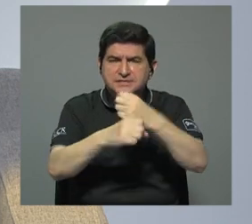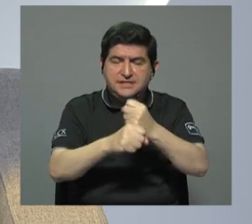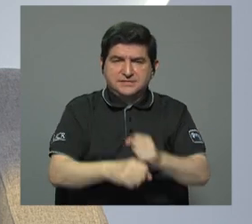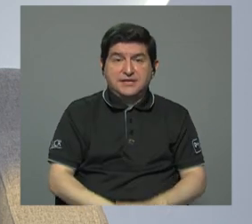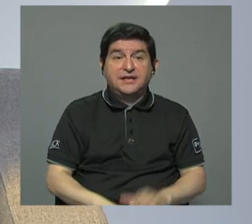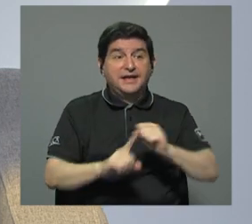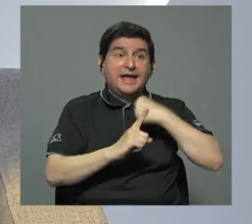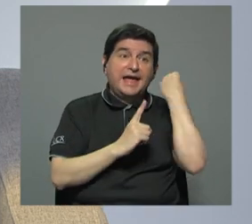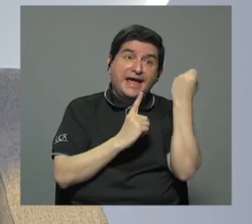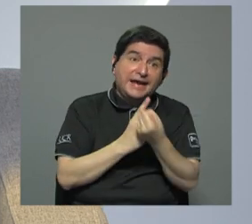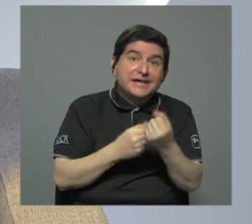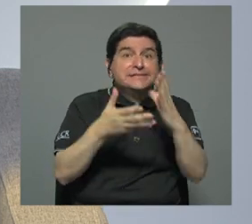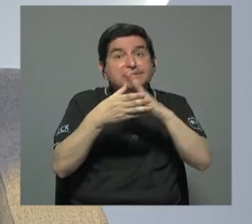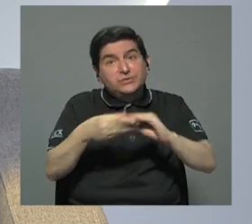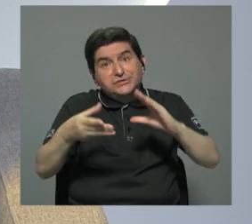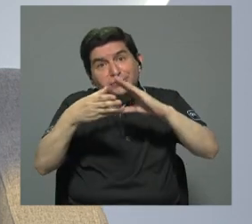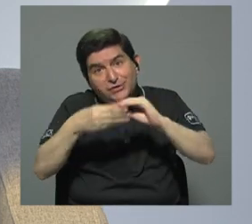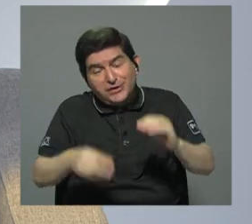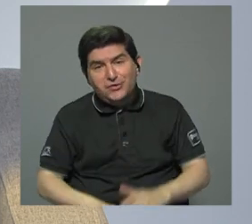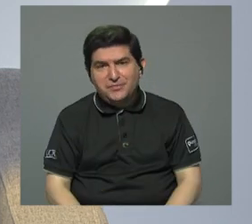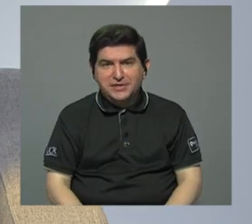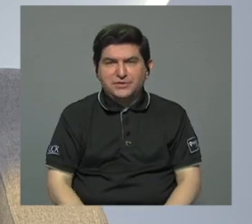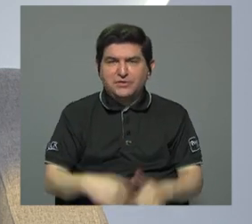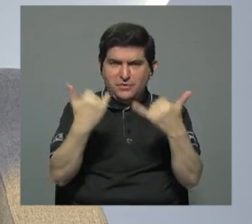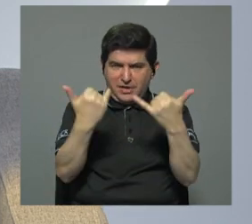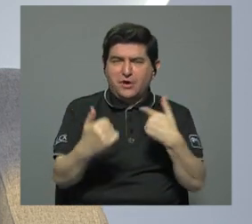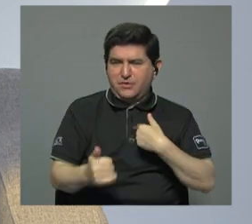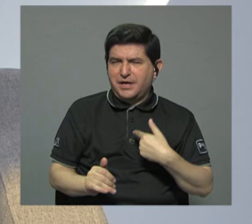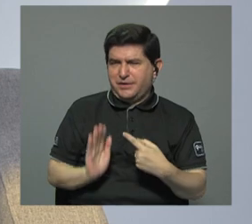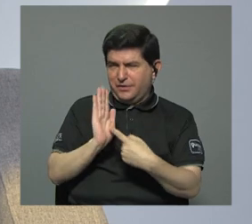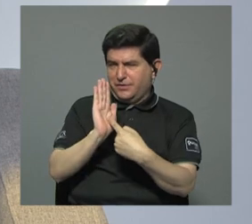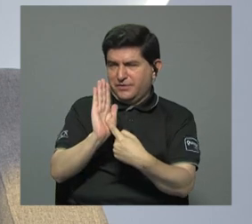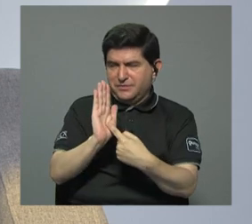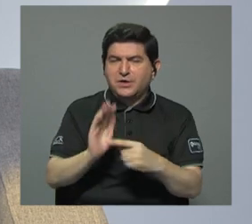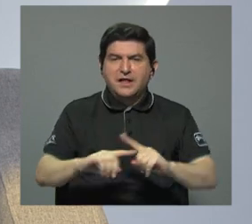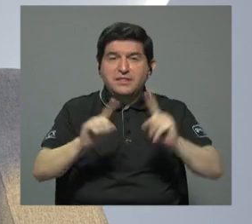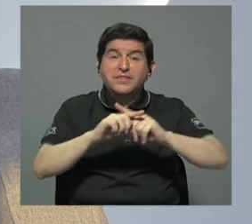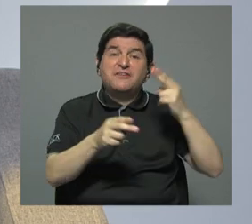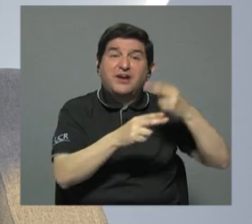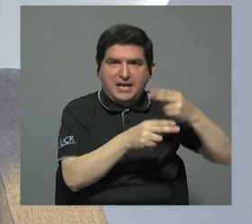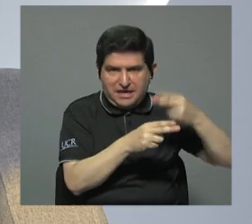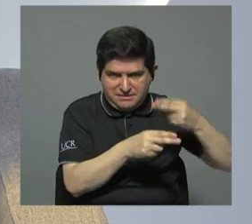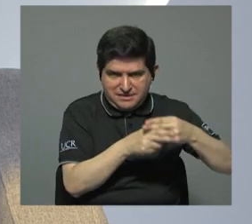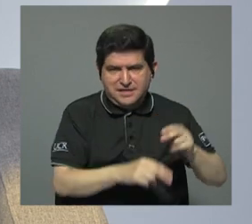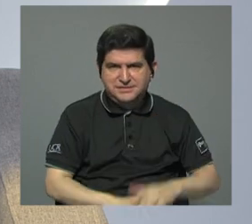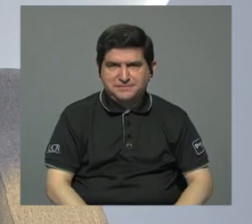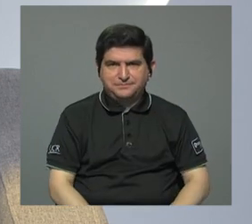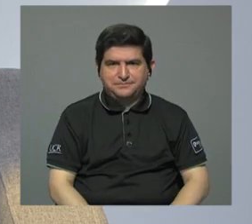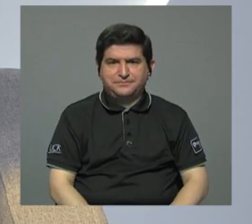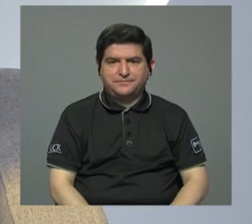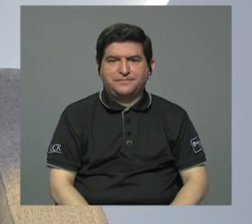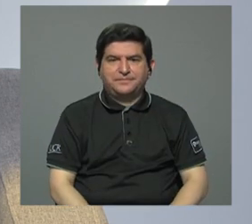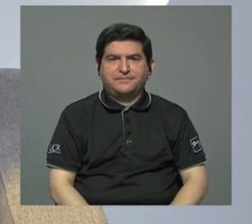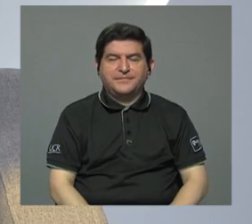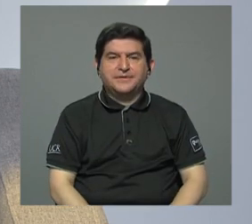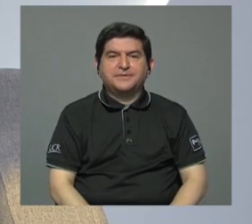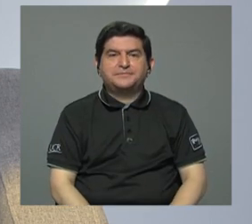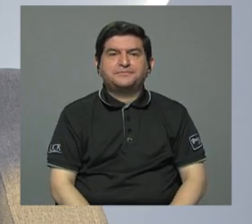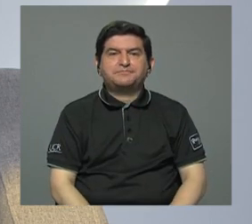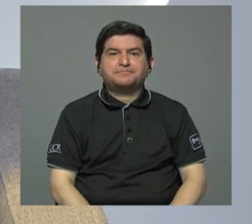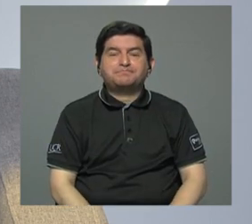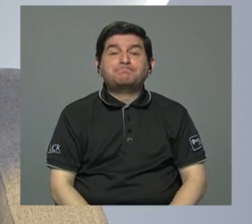ante ello les comento, y voy a entrar aquí un momentito porque son varios nombres, ¿sí? Tengo que decirles que son varios nombres.